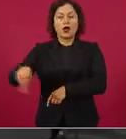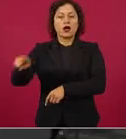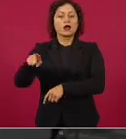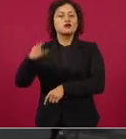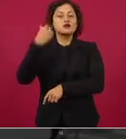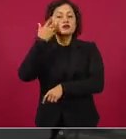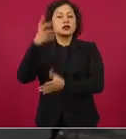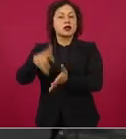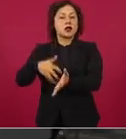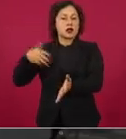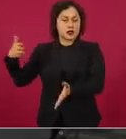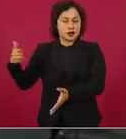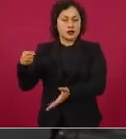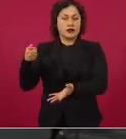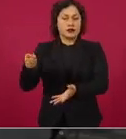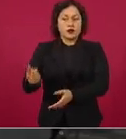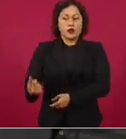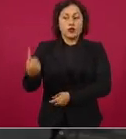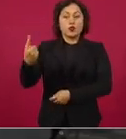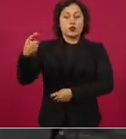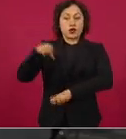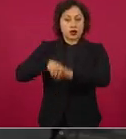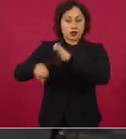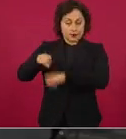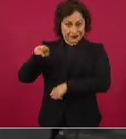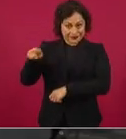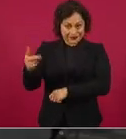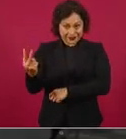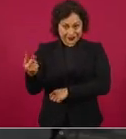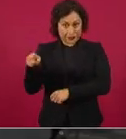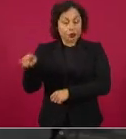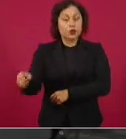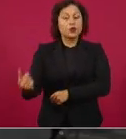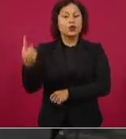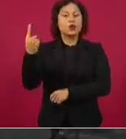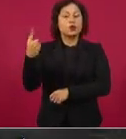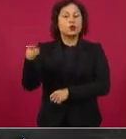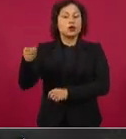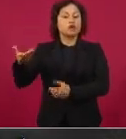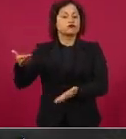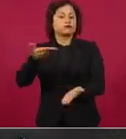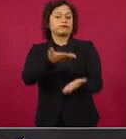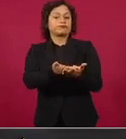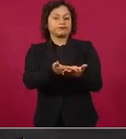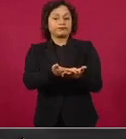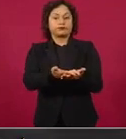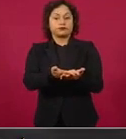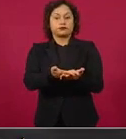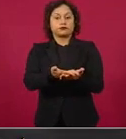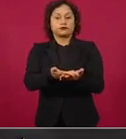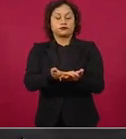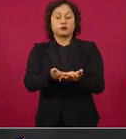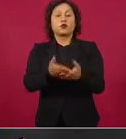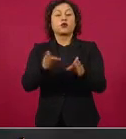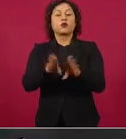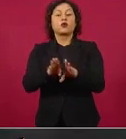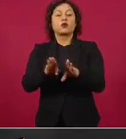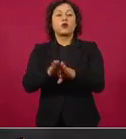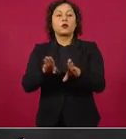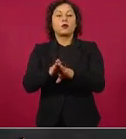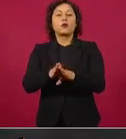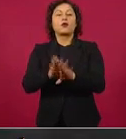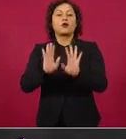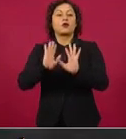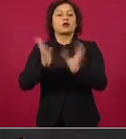resulta que una de esas empresas lo solicita como una cuestión indefinida. Esto nos